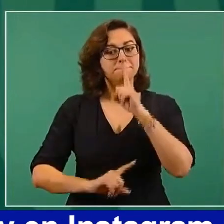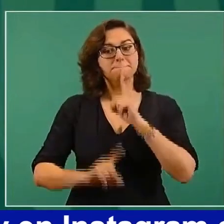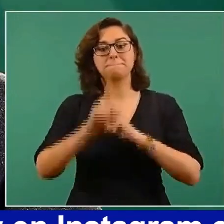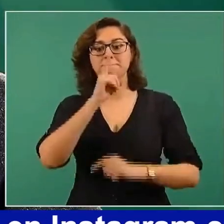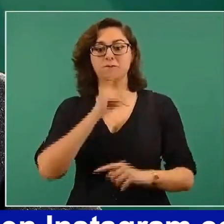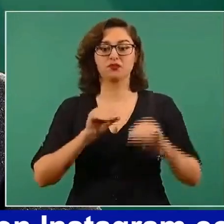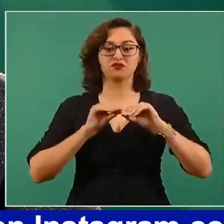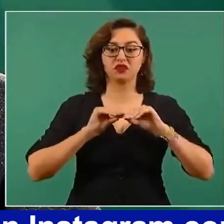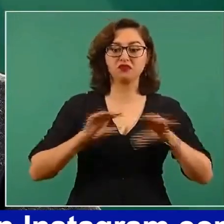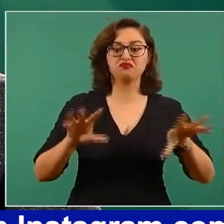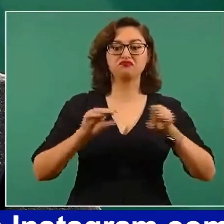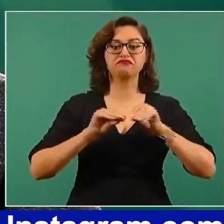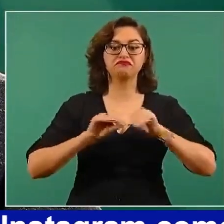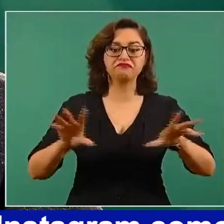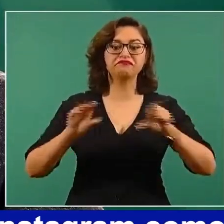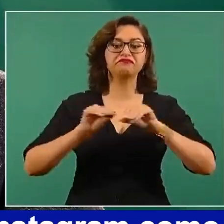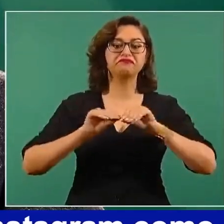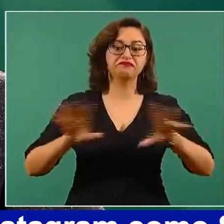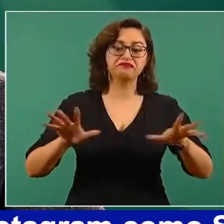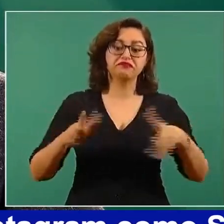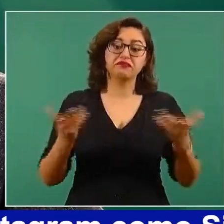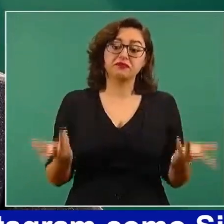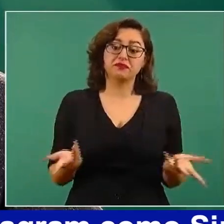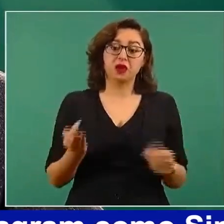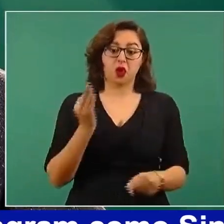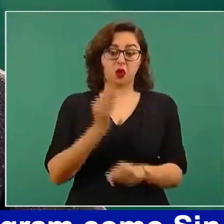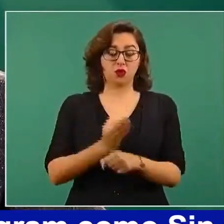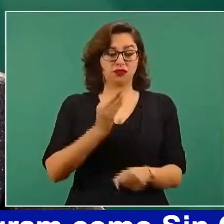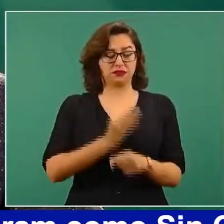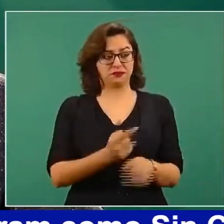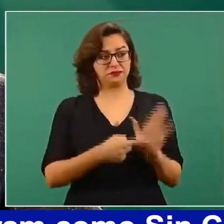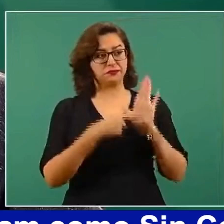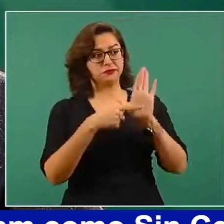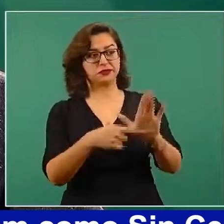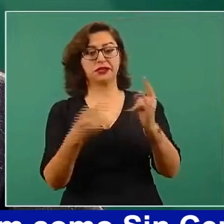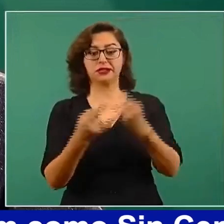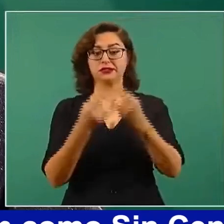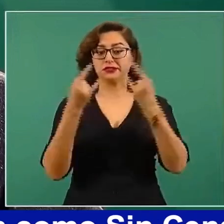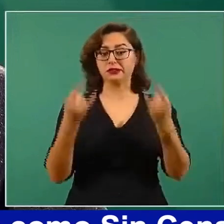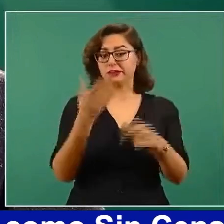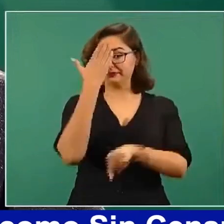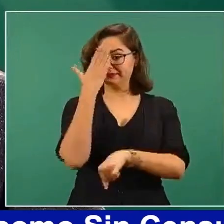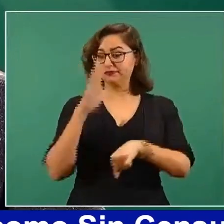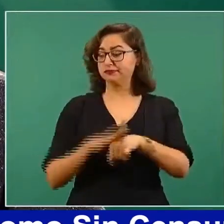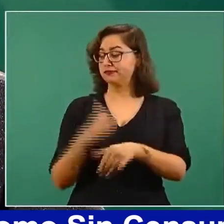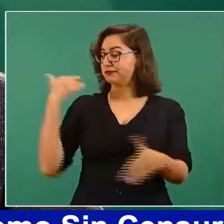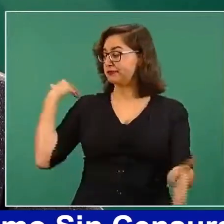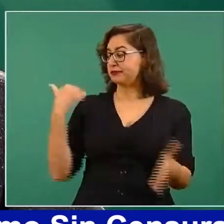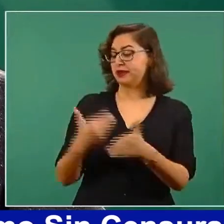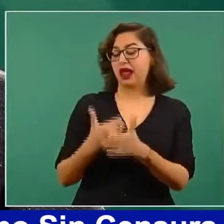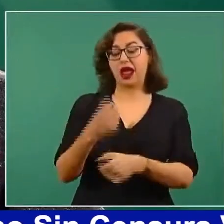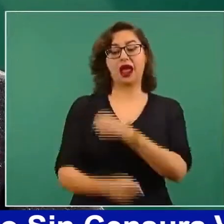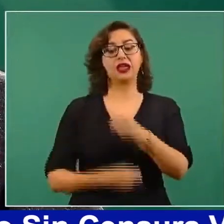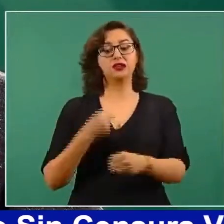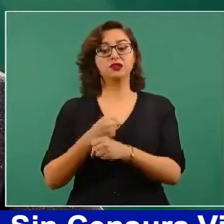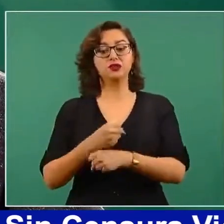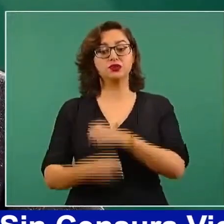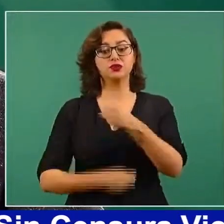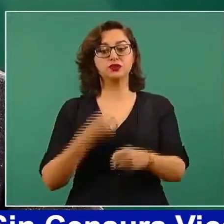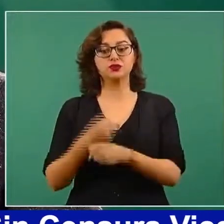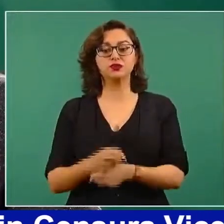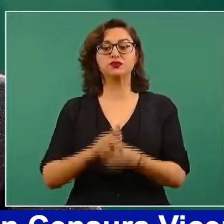ilustrar de realmente lo que ha ocurrido en los últimos años en muchas transmisiones y que